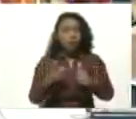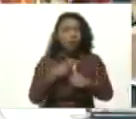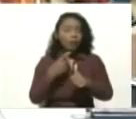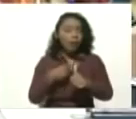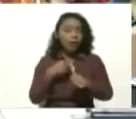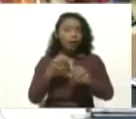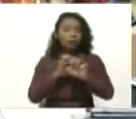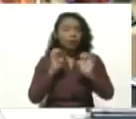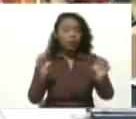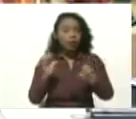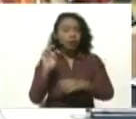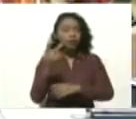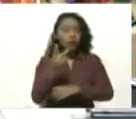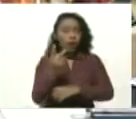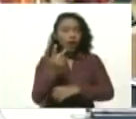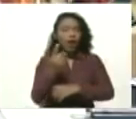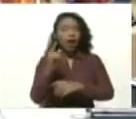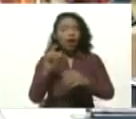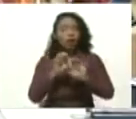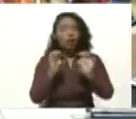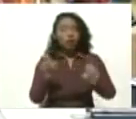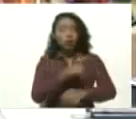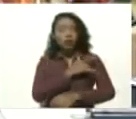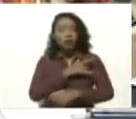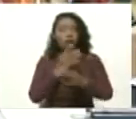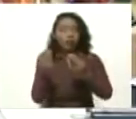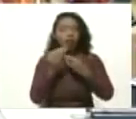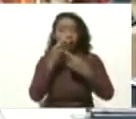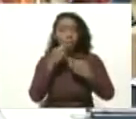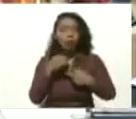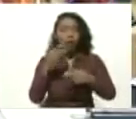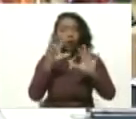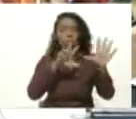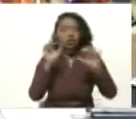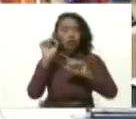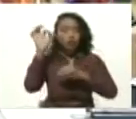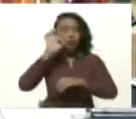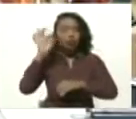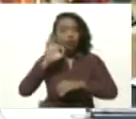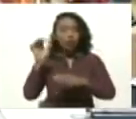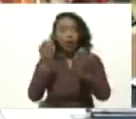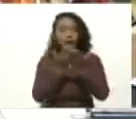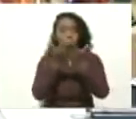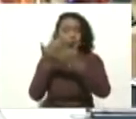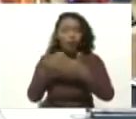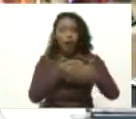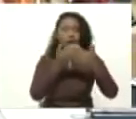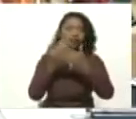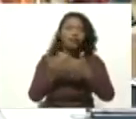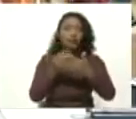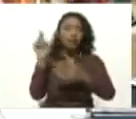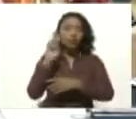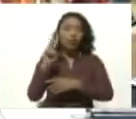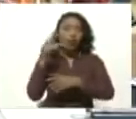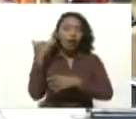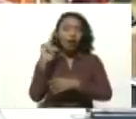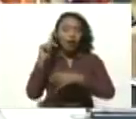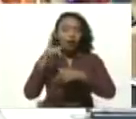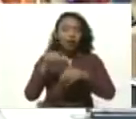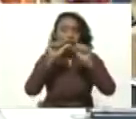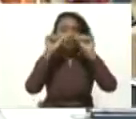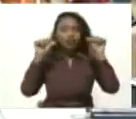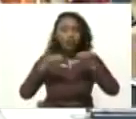la educación universitaria nos da como resultado que el 80% de los estudiantes venezolanos están en el